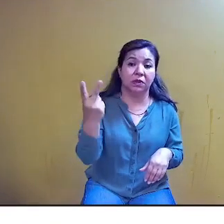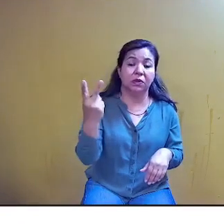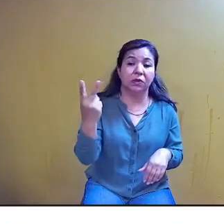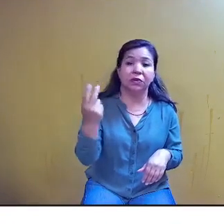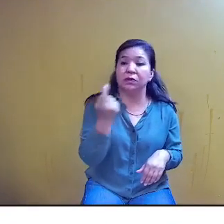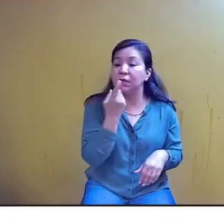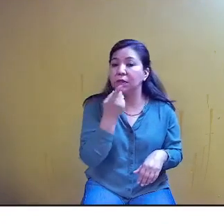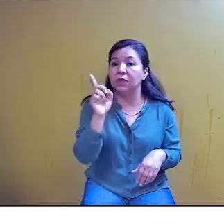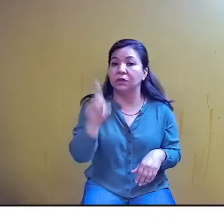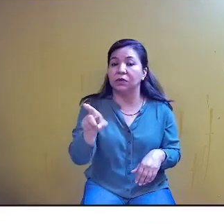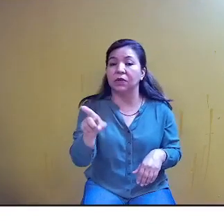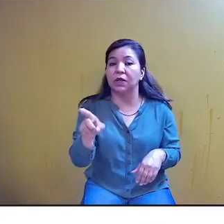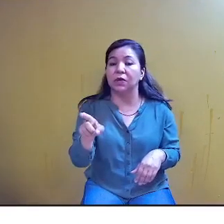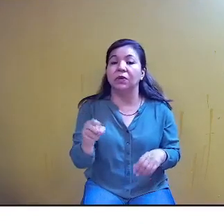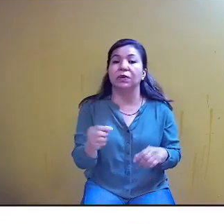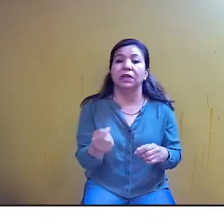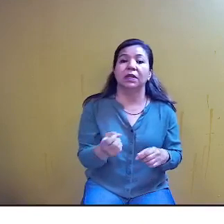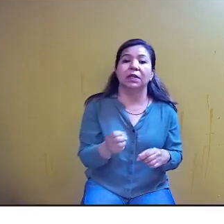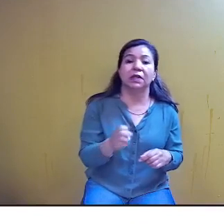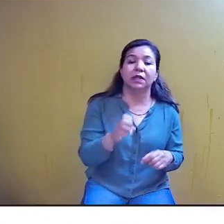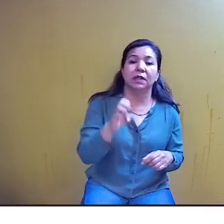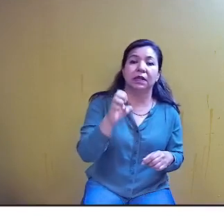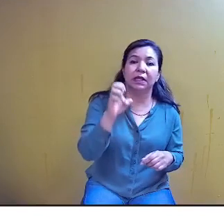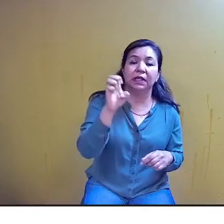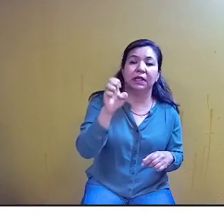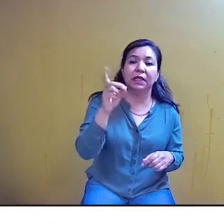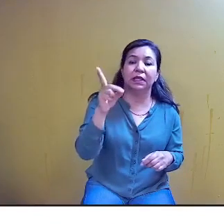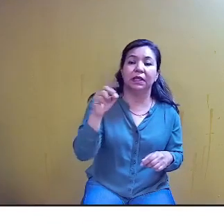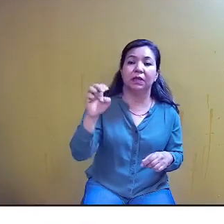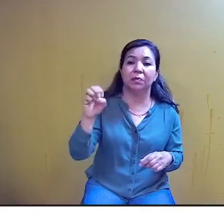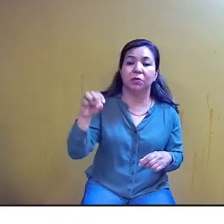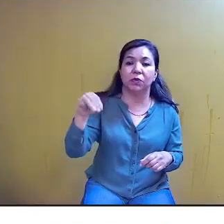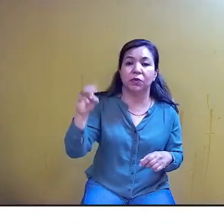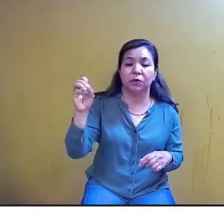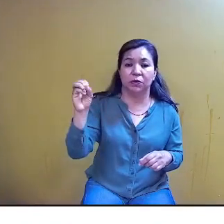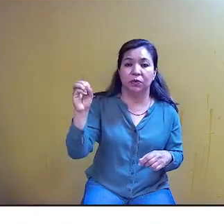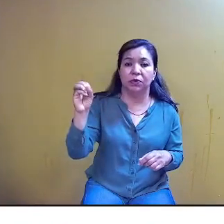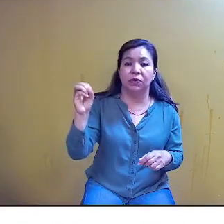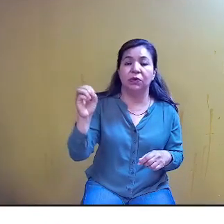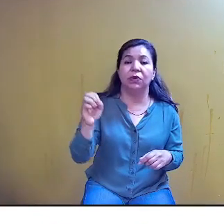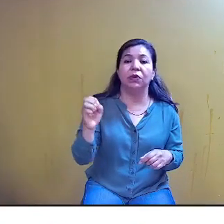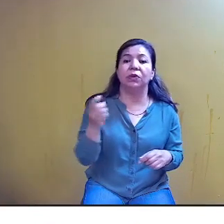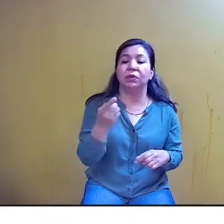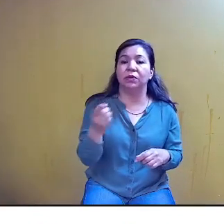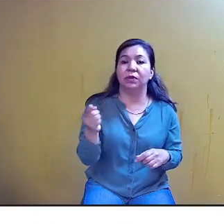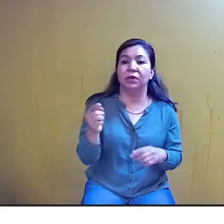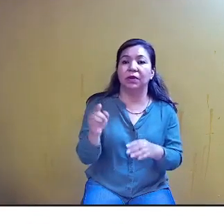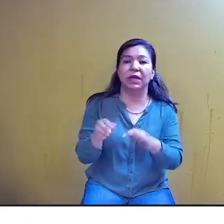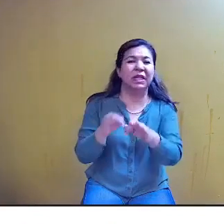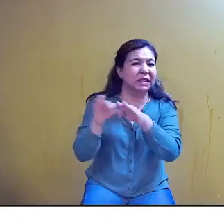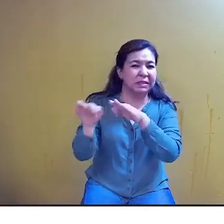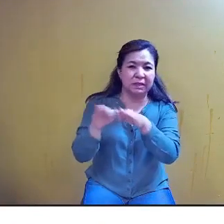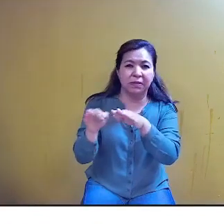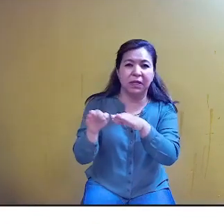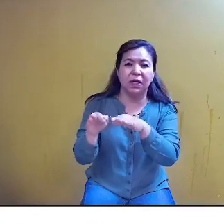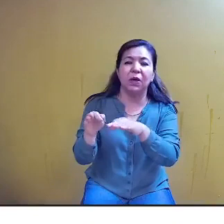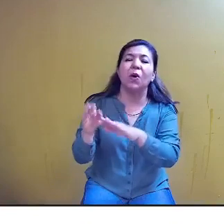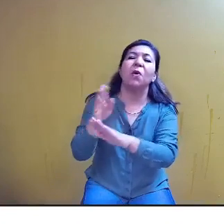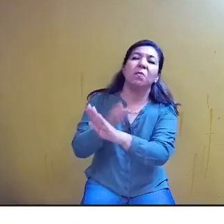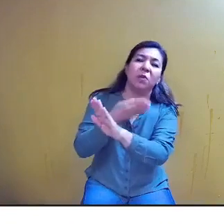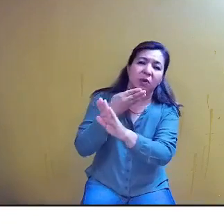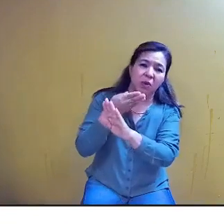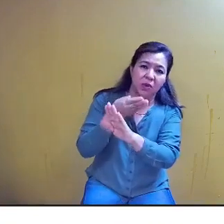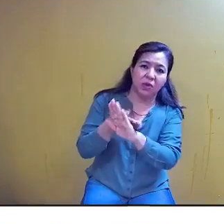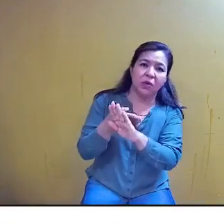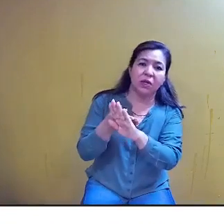denunciante en contra de los ciudadanos Edmundo Delgado Gallardo y Nicolás Villarreal Dircio por presuntos actos que podrían configurar violencia política contra